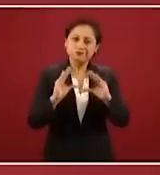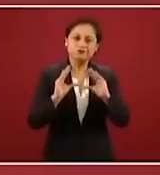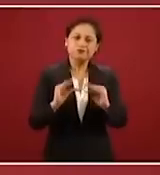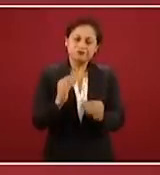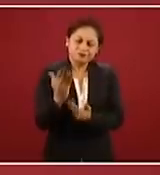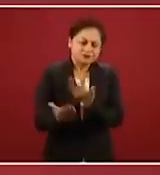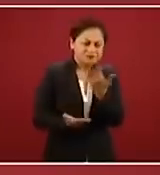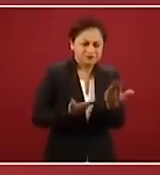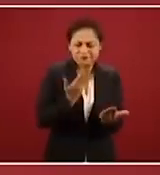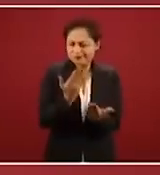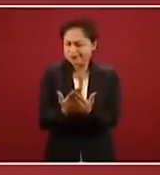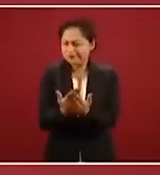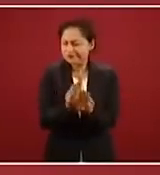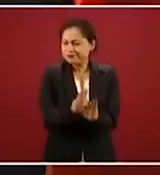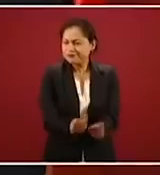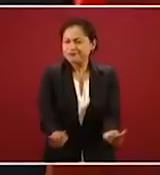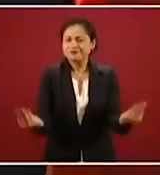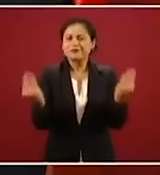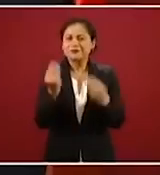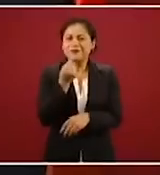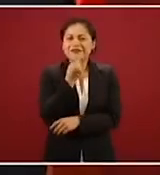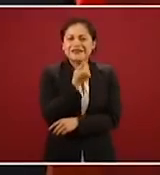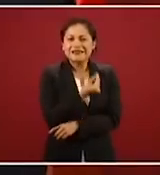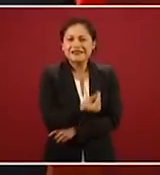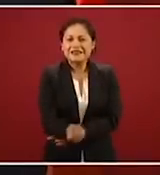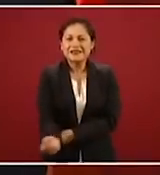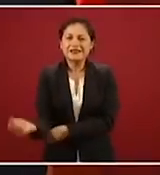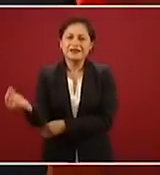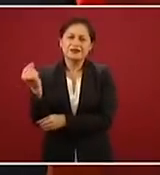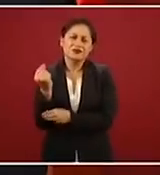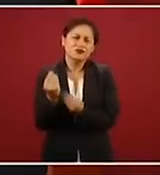a tantos y tantos niños